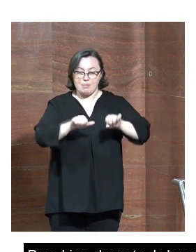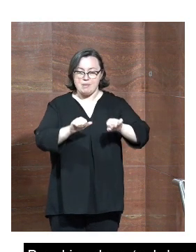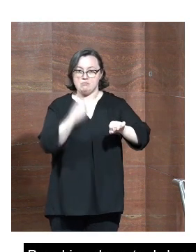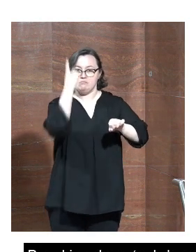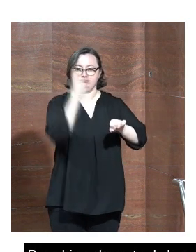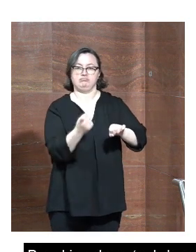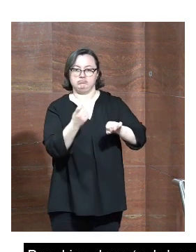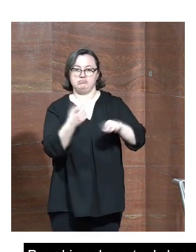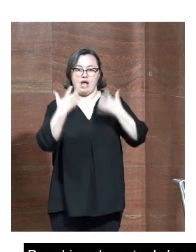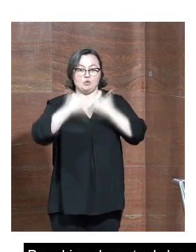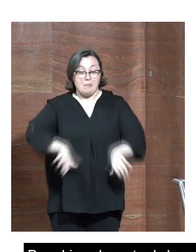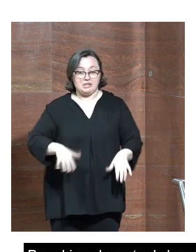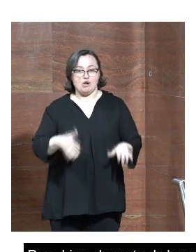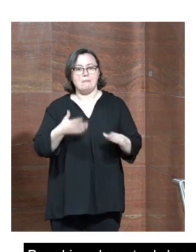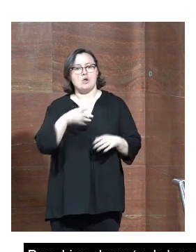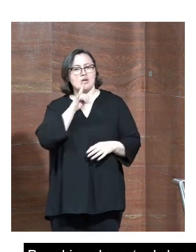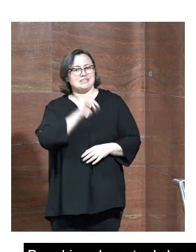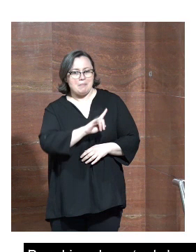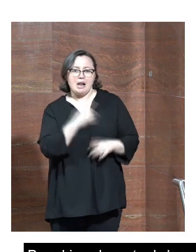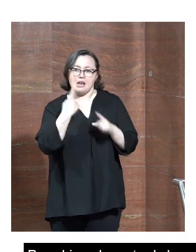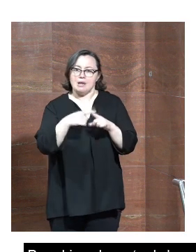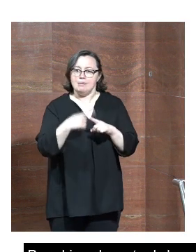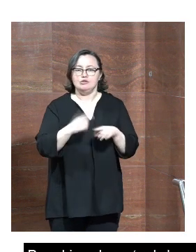cita previa no está mal como un elemento de